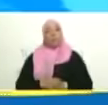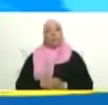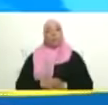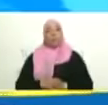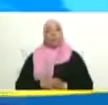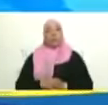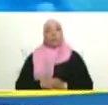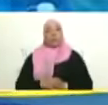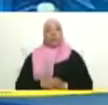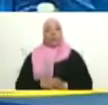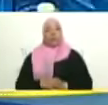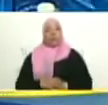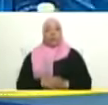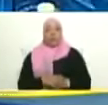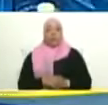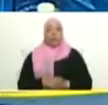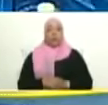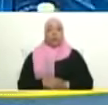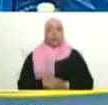¿Ah?